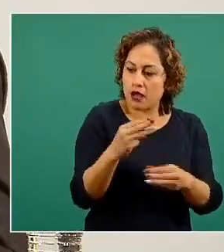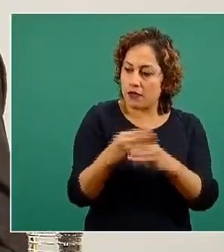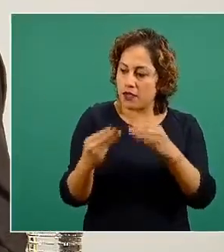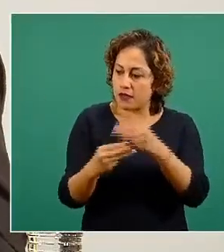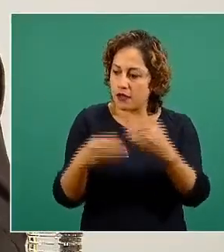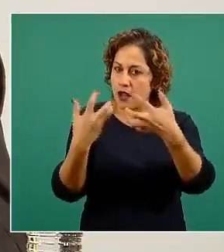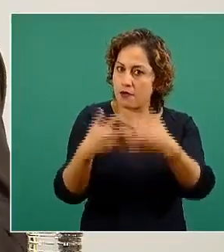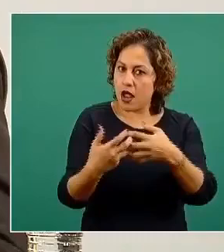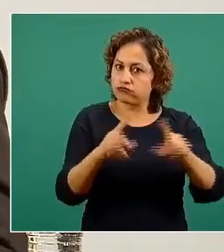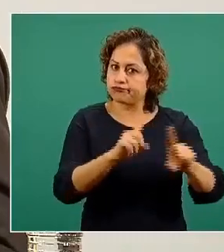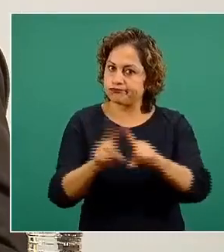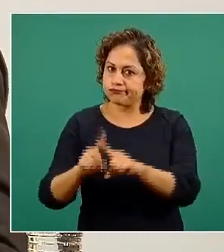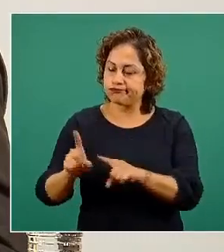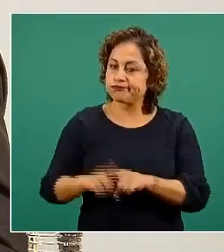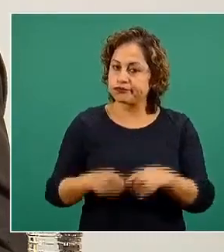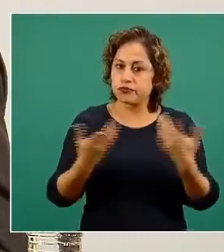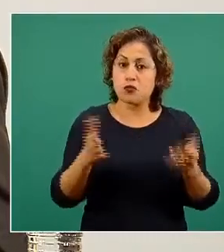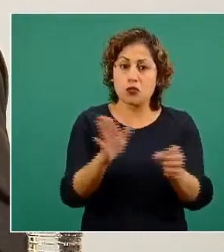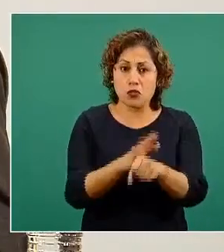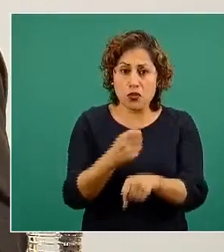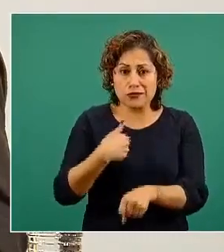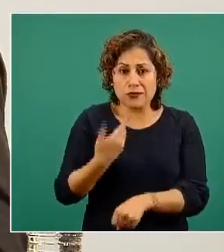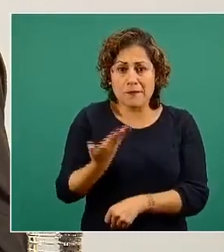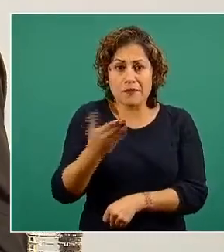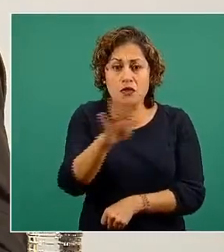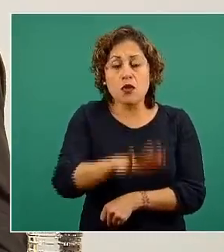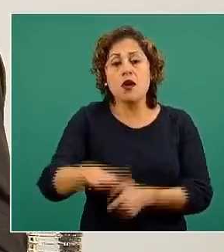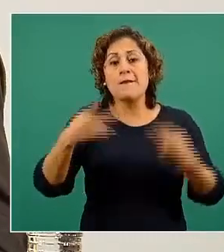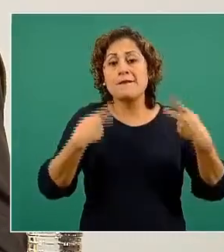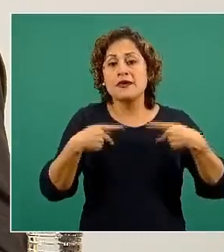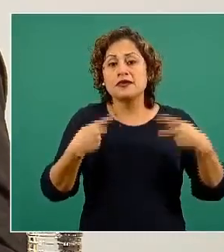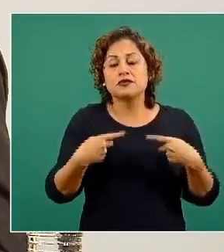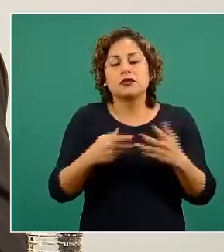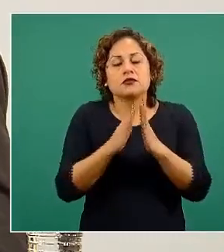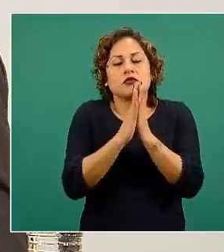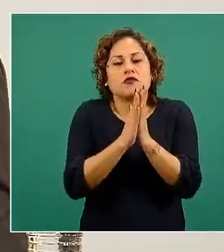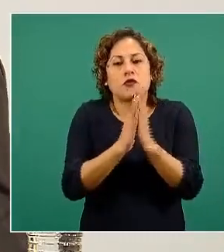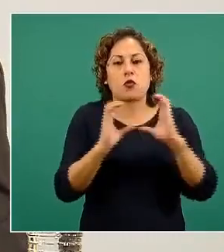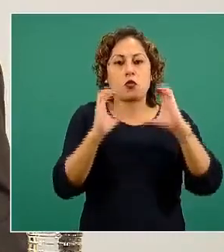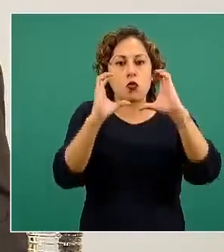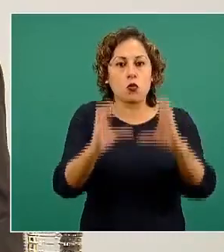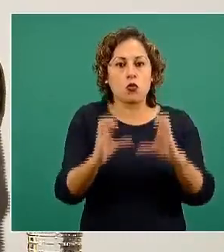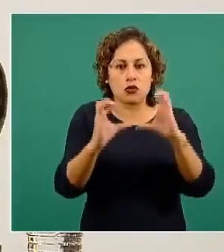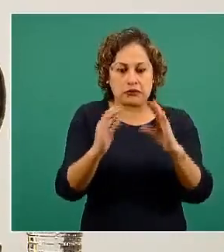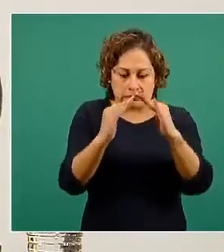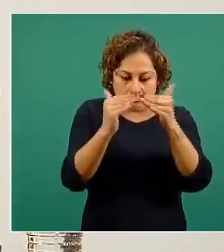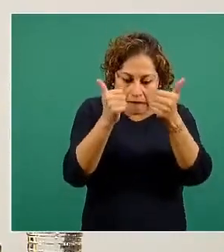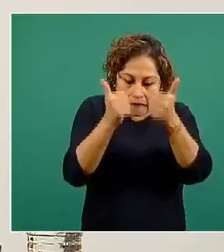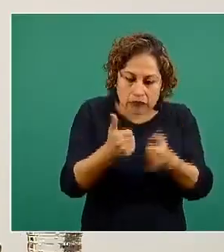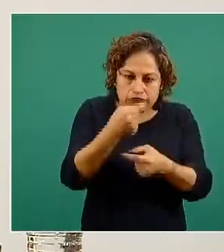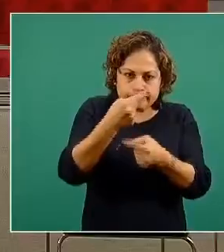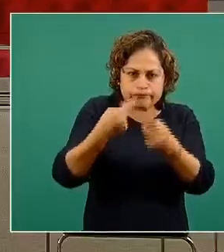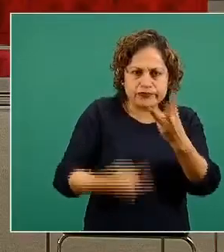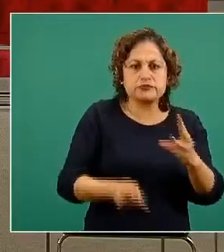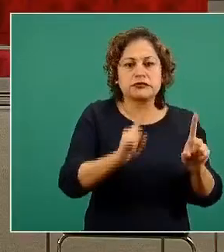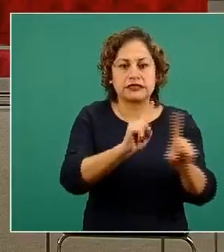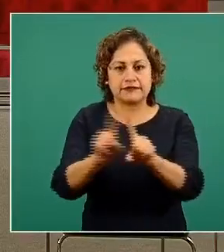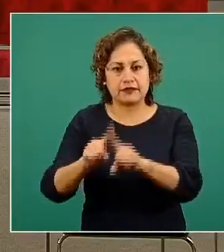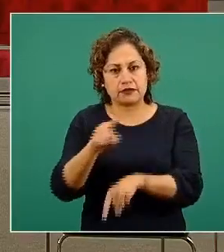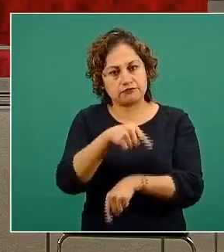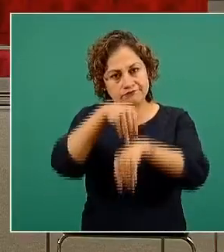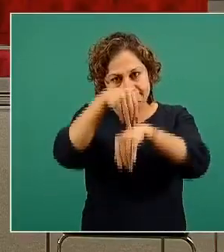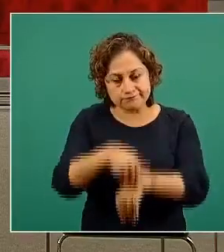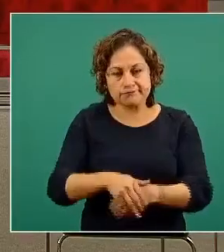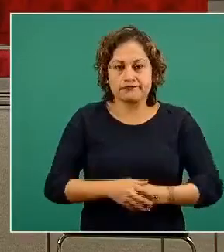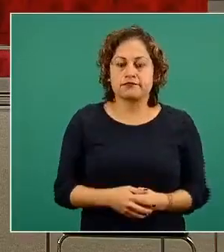es quedarse en casa, mantener este cuidado. Gracias. Sí, en relación